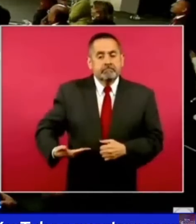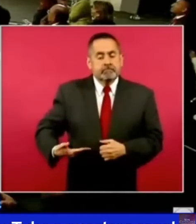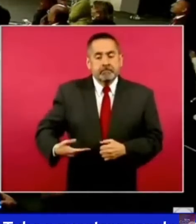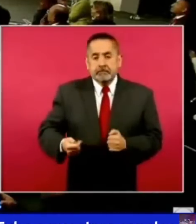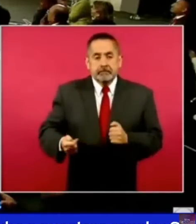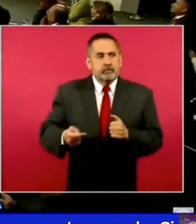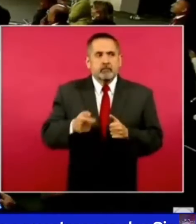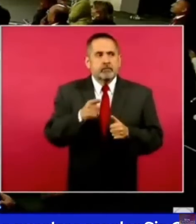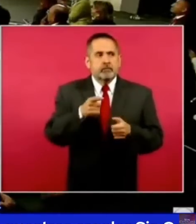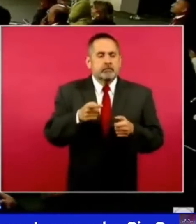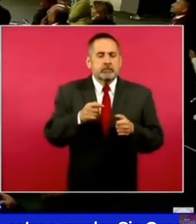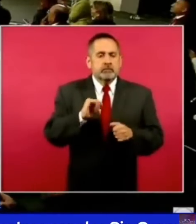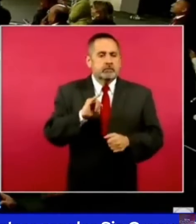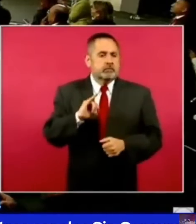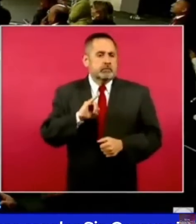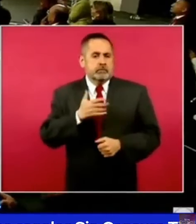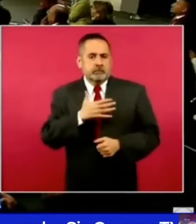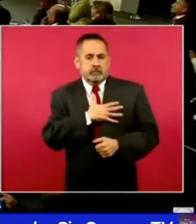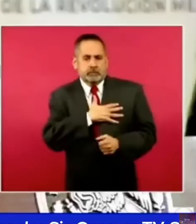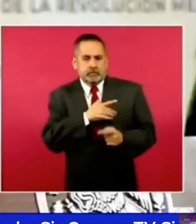primer ministro